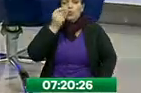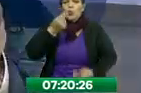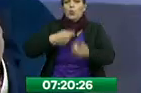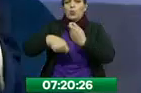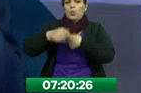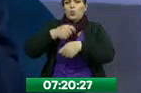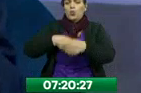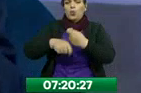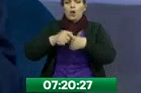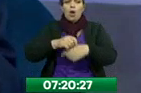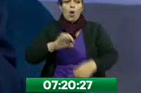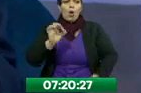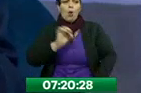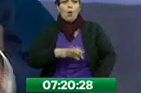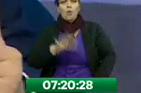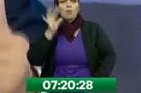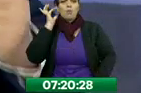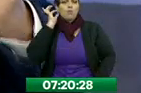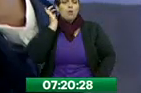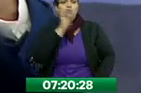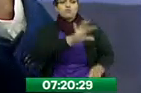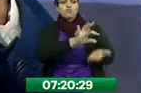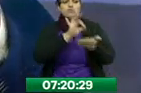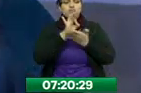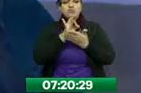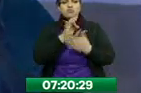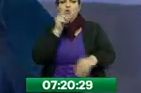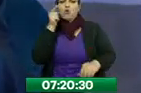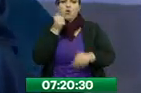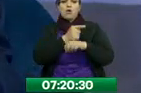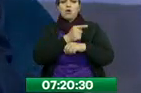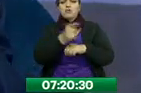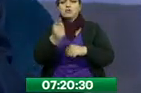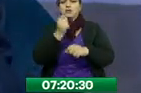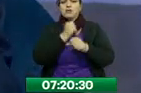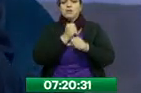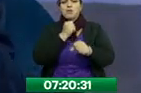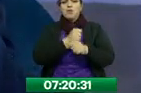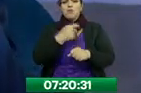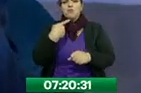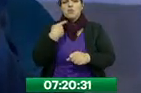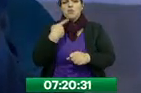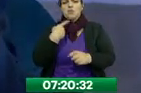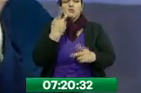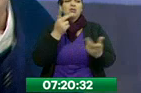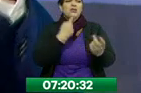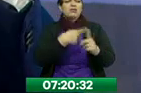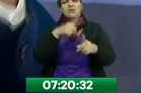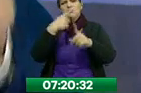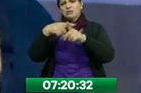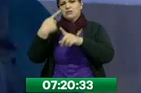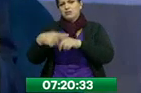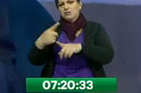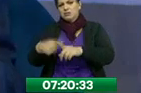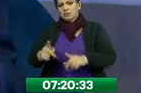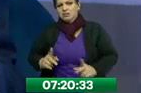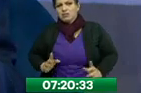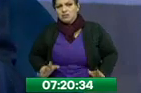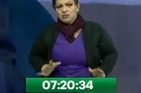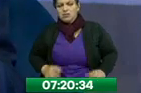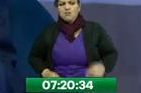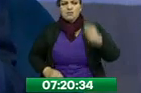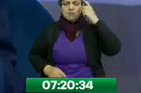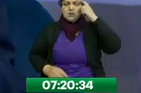domésticas. Y yo creo que para enfrentar a la inseguridad del país es una responsabilidad del presidente